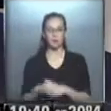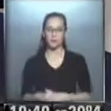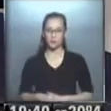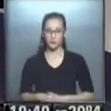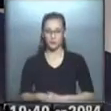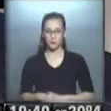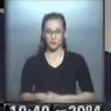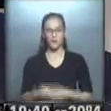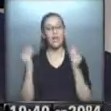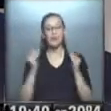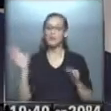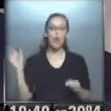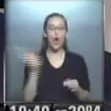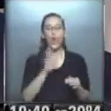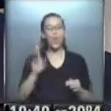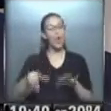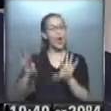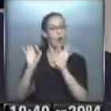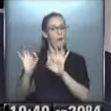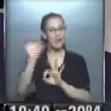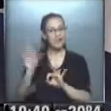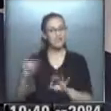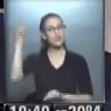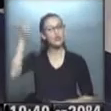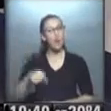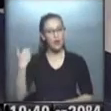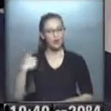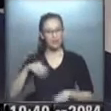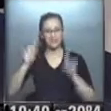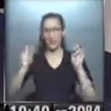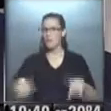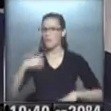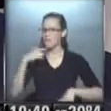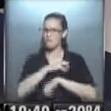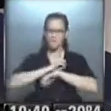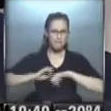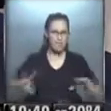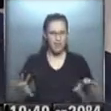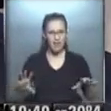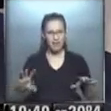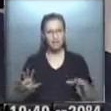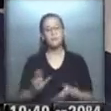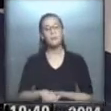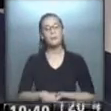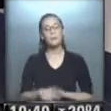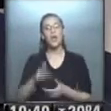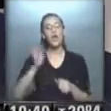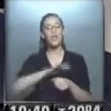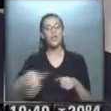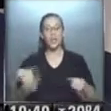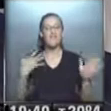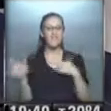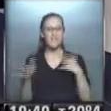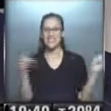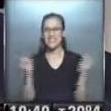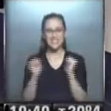máxima. ¿Qué sucederá en el resto del país? En el sur argentino también desmejora el tiempo. A lo largo de la región cordillerana ingresará también aire frío y esto